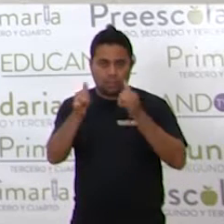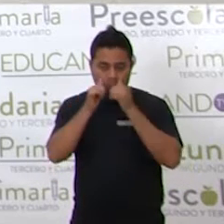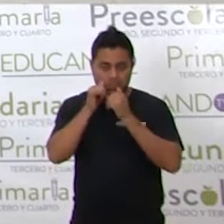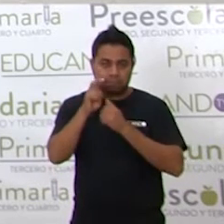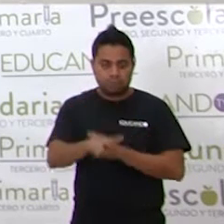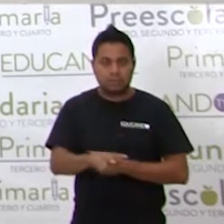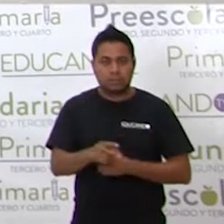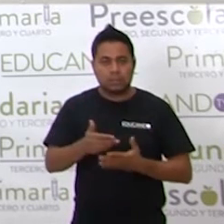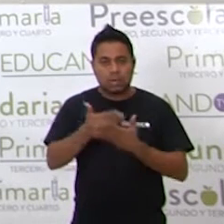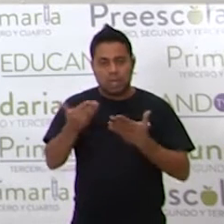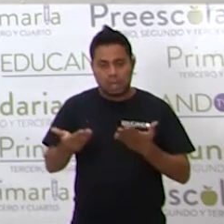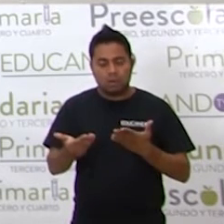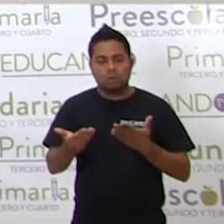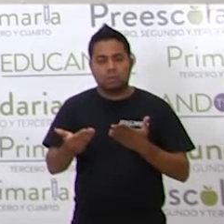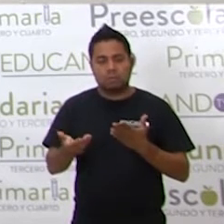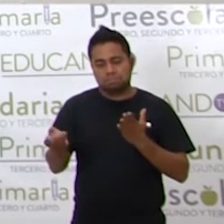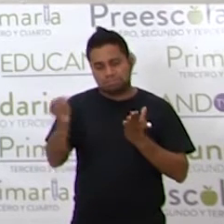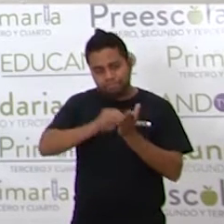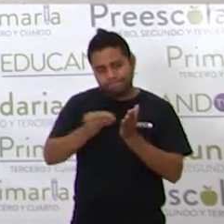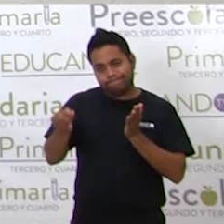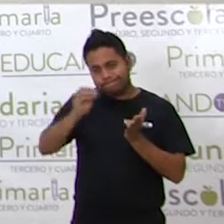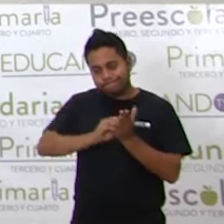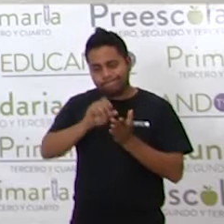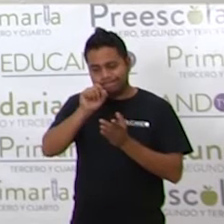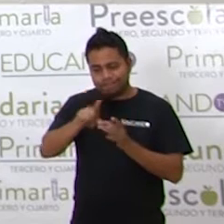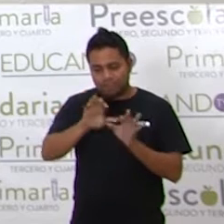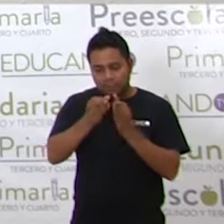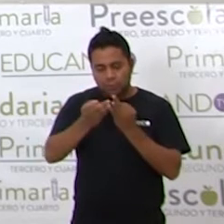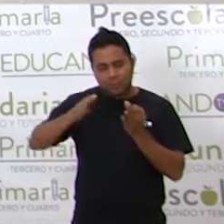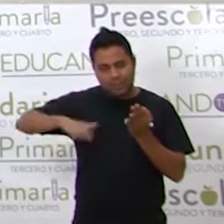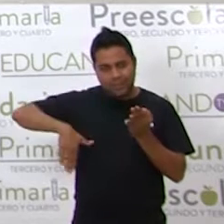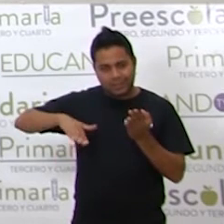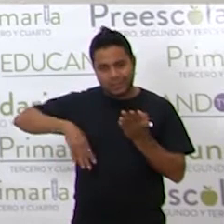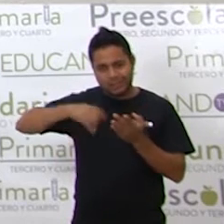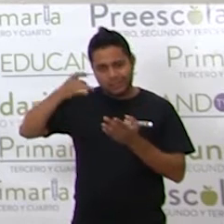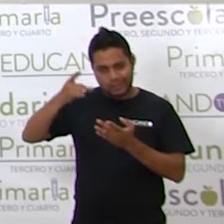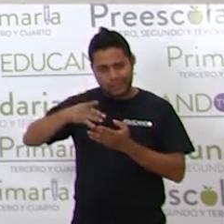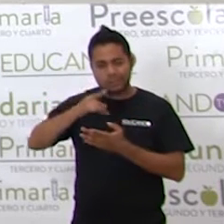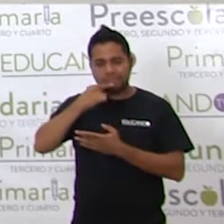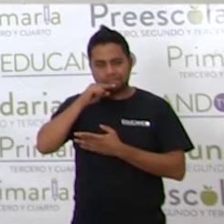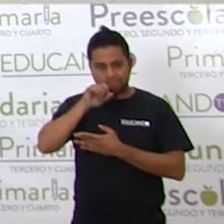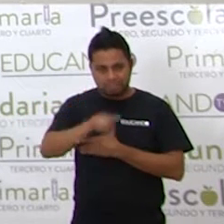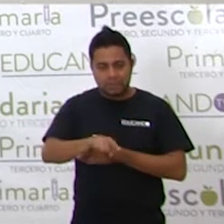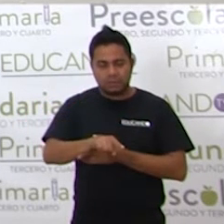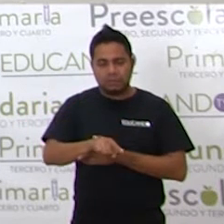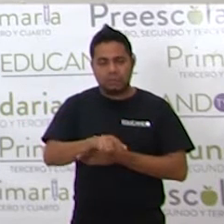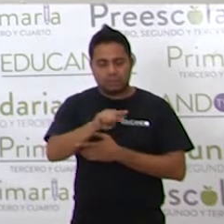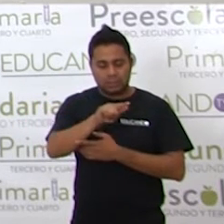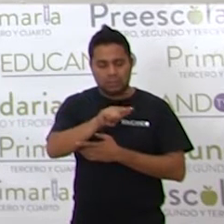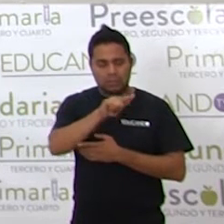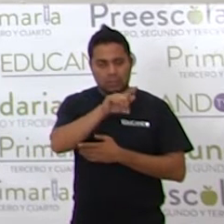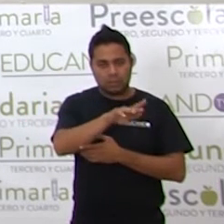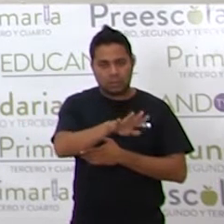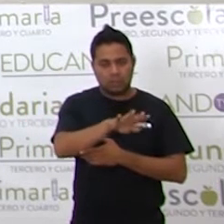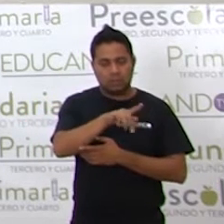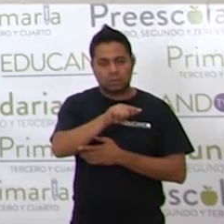Y vamos a completar de la misma forma, ¿sí? 74,